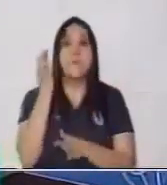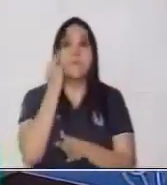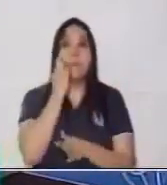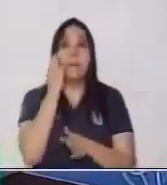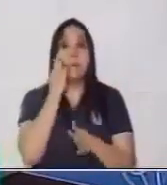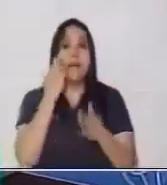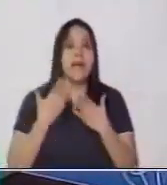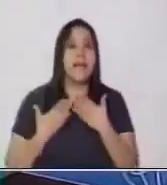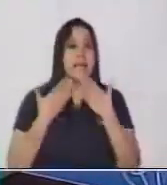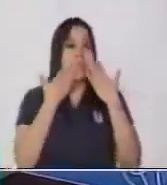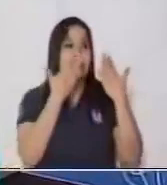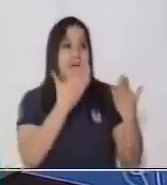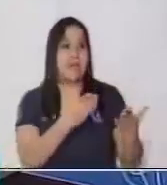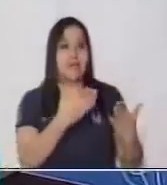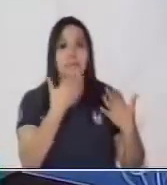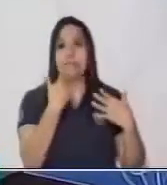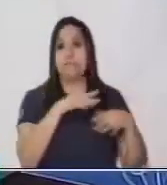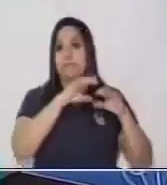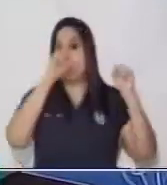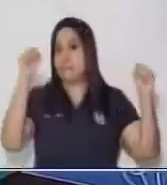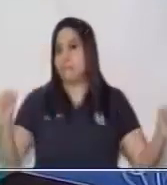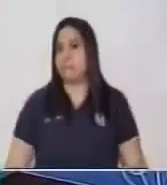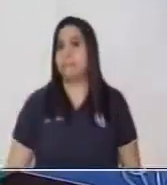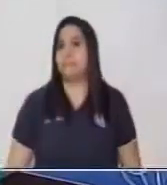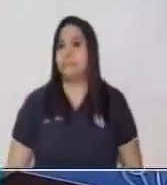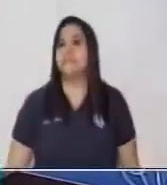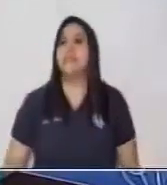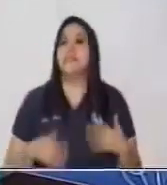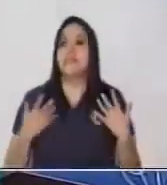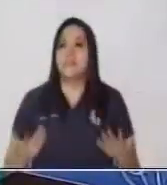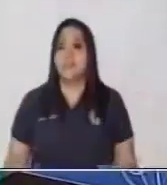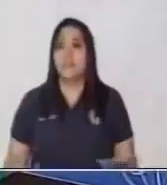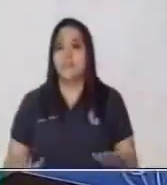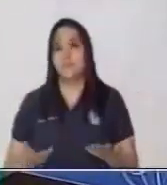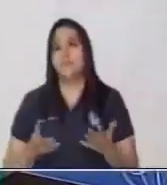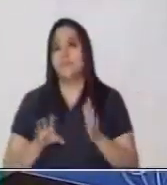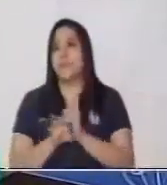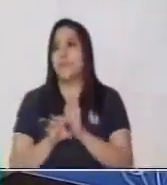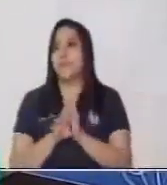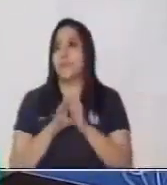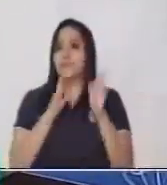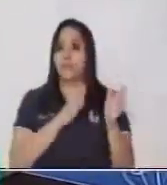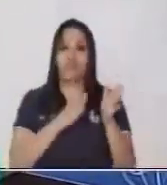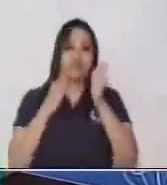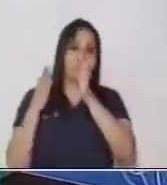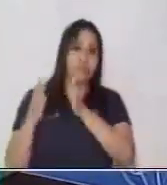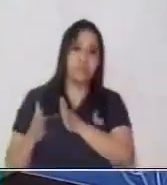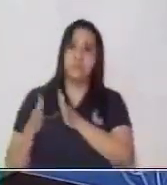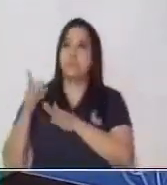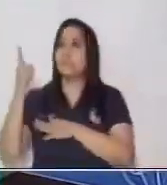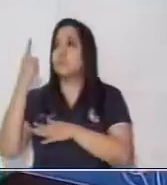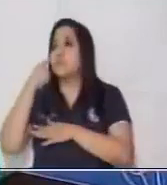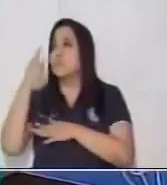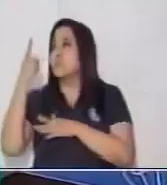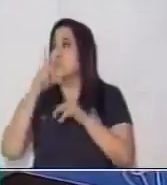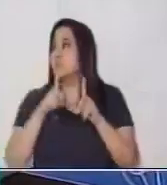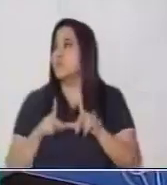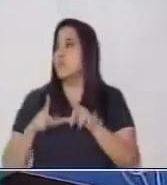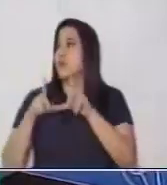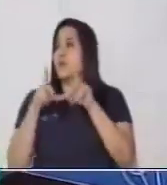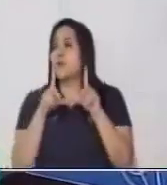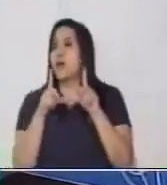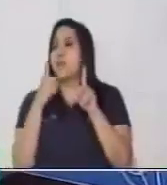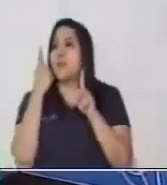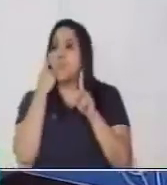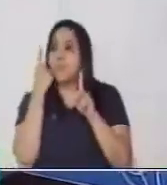un castigo. Recordando una vez más, pasemos hacia nuestro lado derecho y esto sería